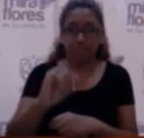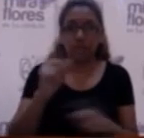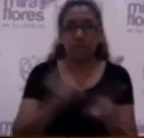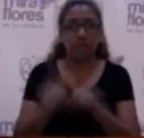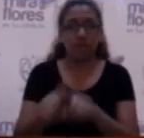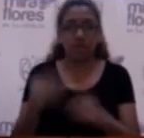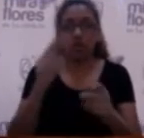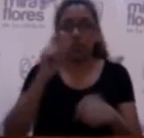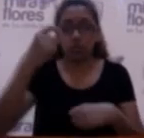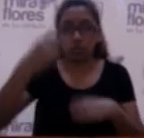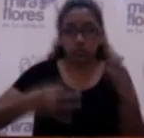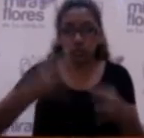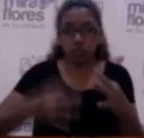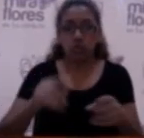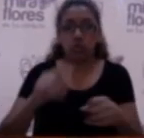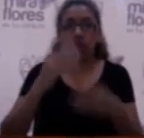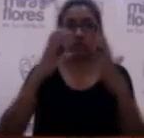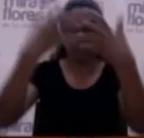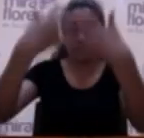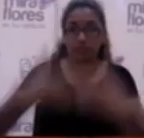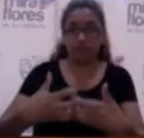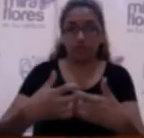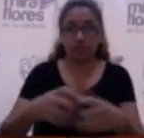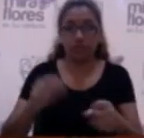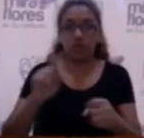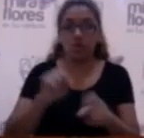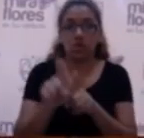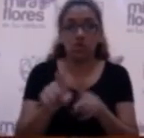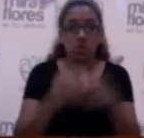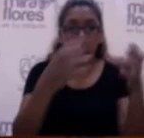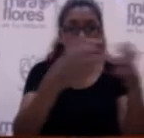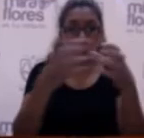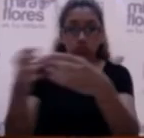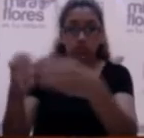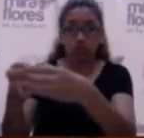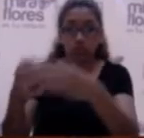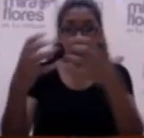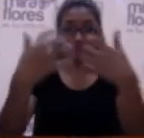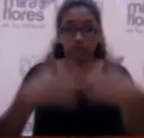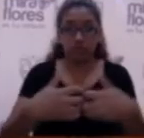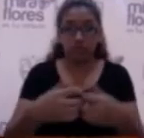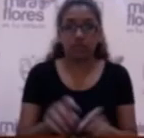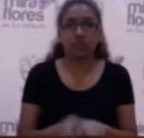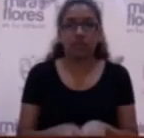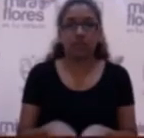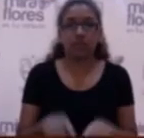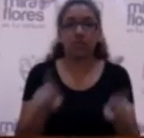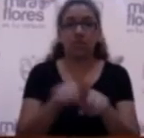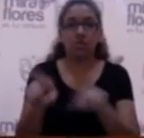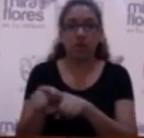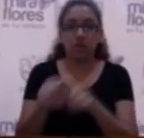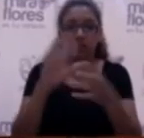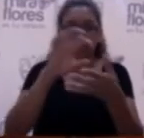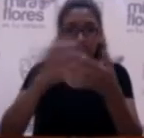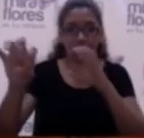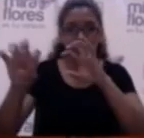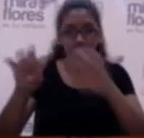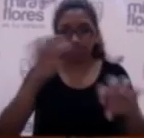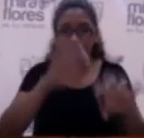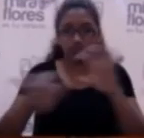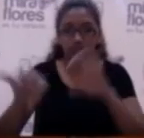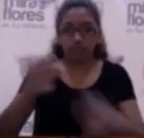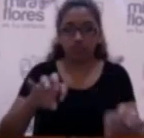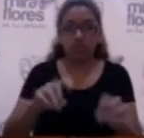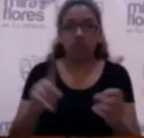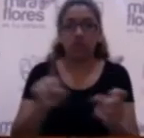lo más importante es el registro de personas jurídicas, o sea, podemos ver la constitución de la empresa, la vigencia de poderes, con lo cual